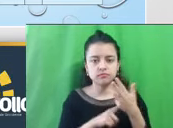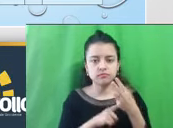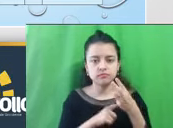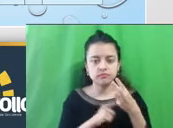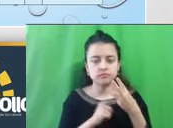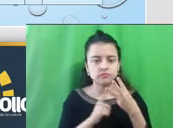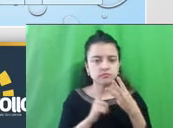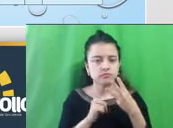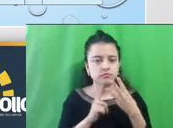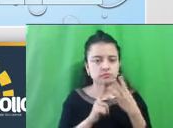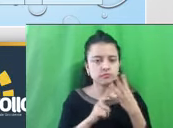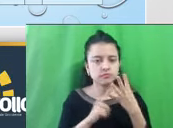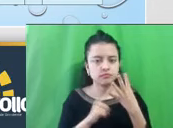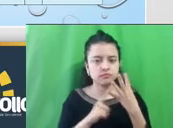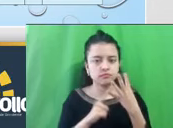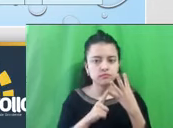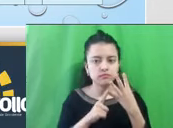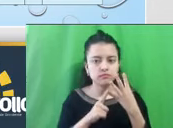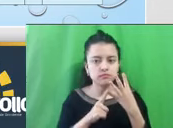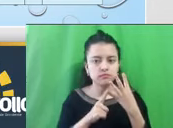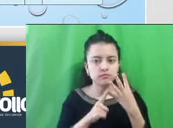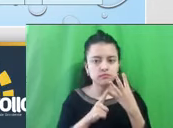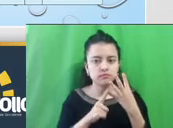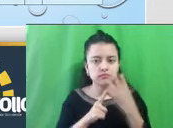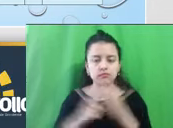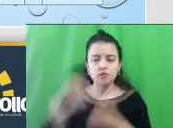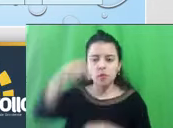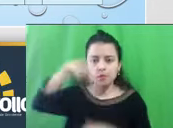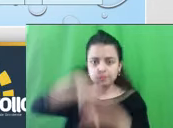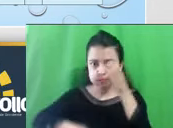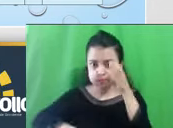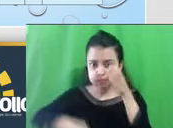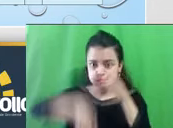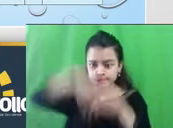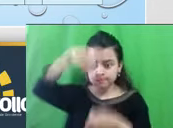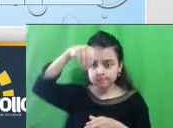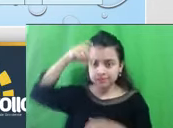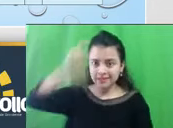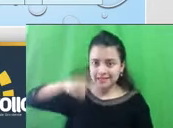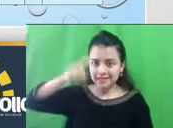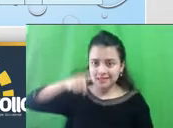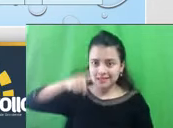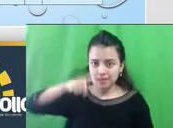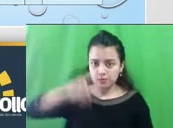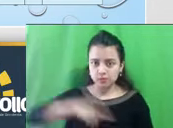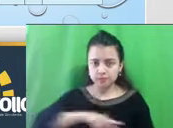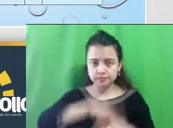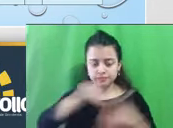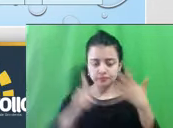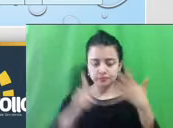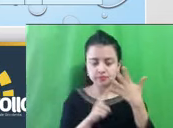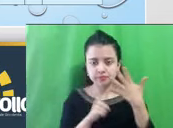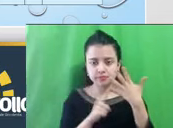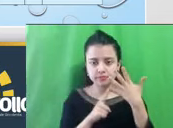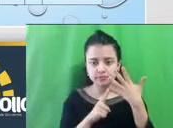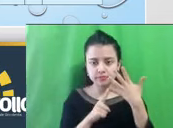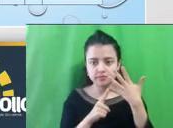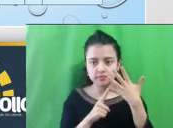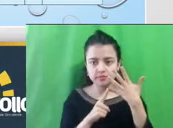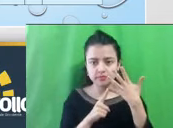pozo subterráneo para aumentarle el agua disponible allá en Los Manzanos. Cuarto. Quinto, vamos